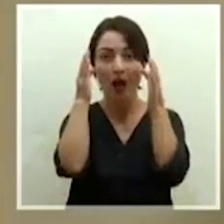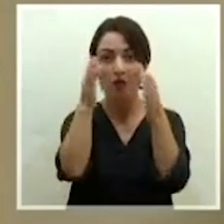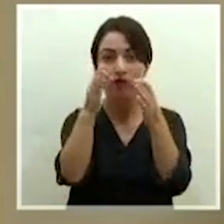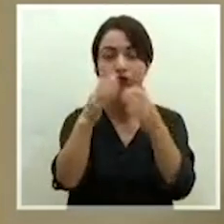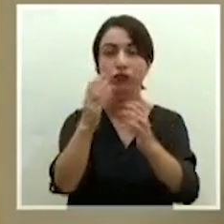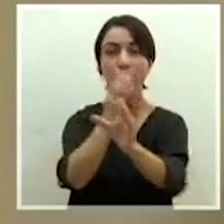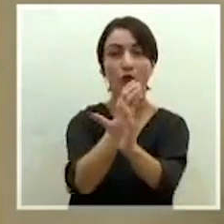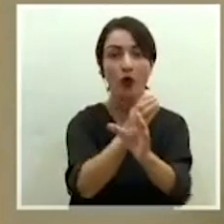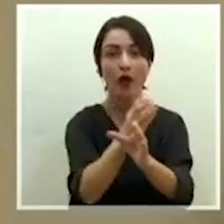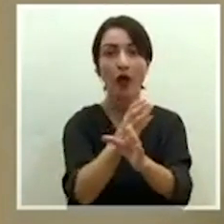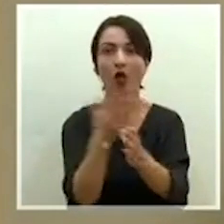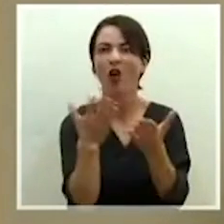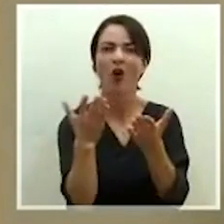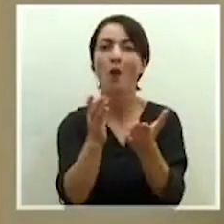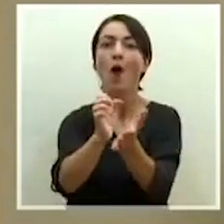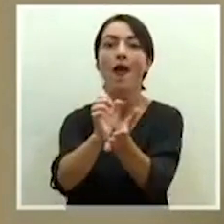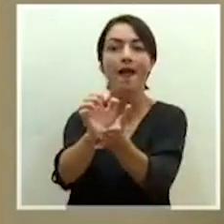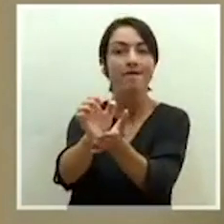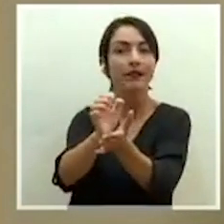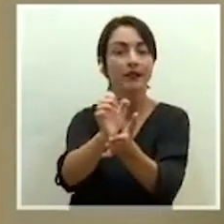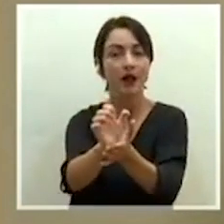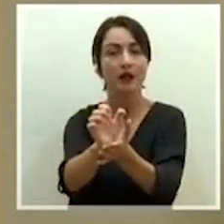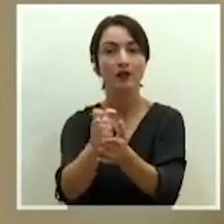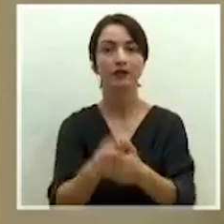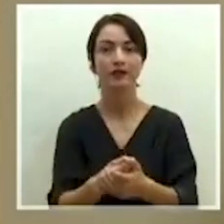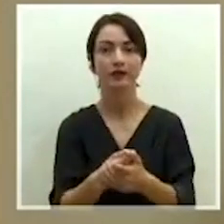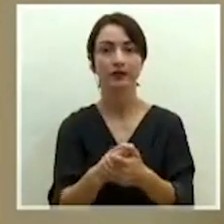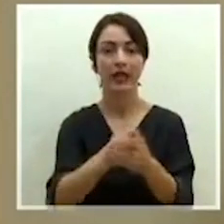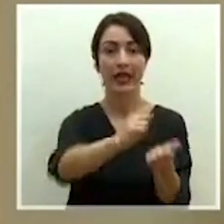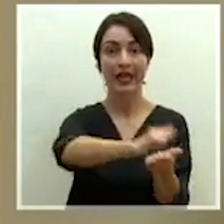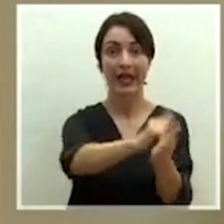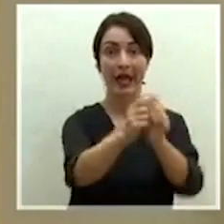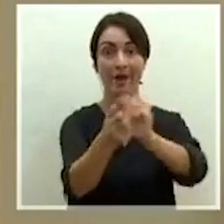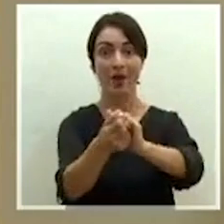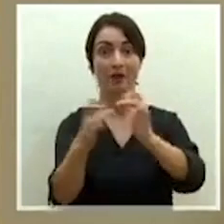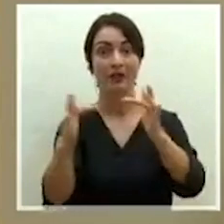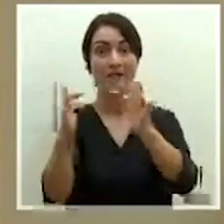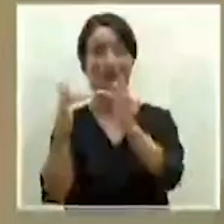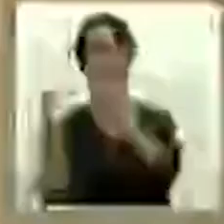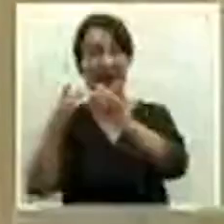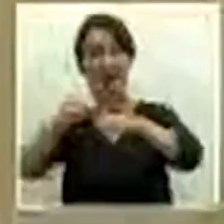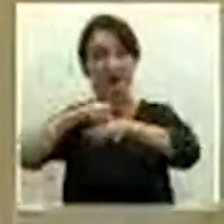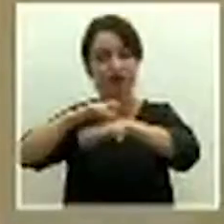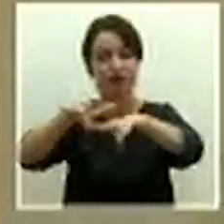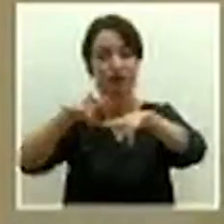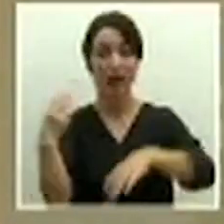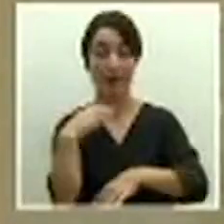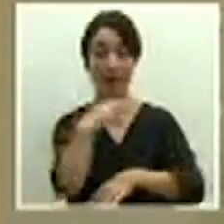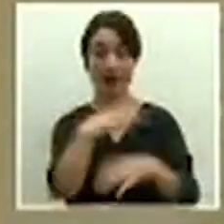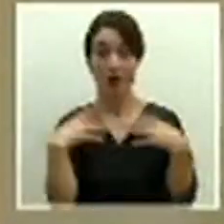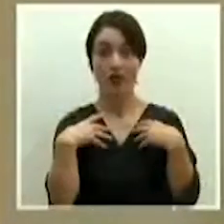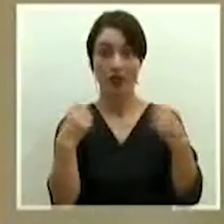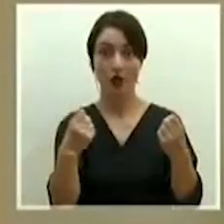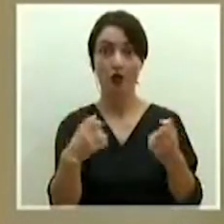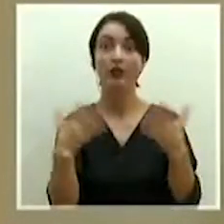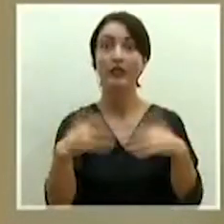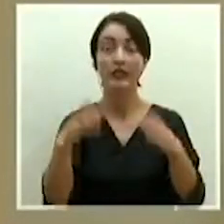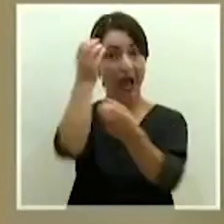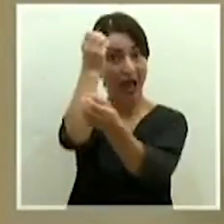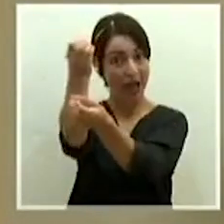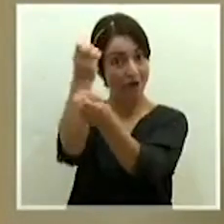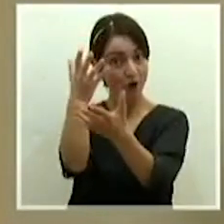a evitar que tengamos, que pasemos a la fase de transmisión comunitaria. El Ministerio de Salud nos ha